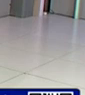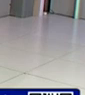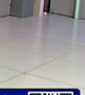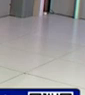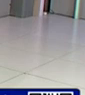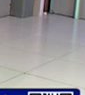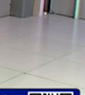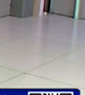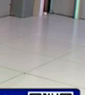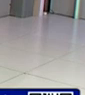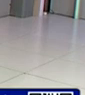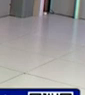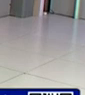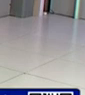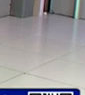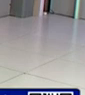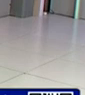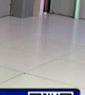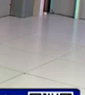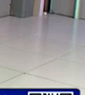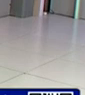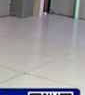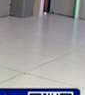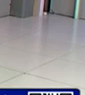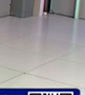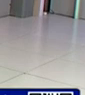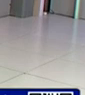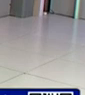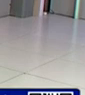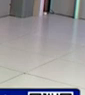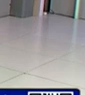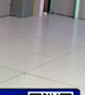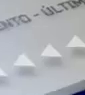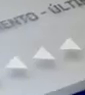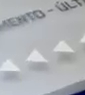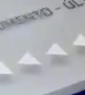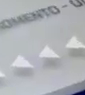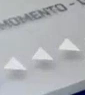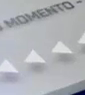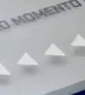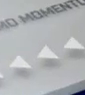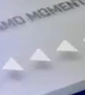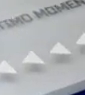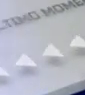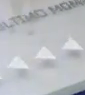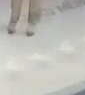los detalles, además detalles exclusivos de nuestro equipo de prensa que ha estado.